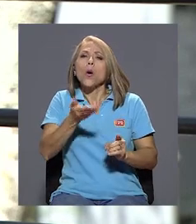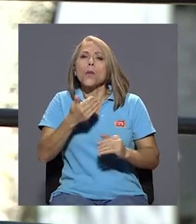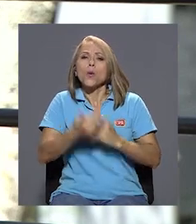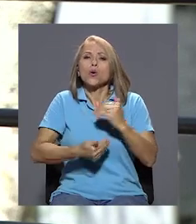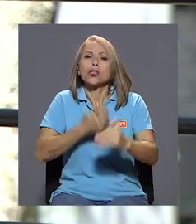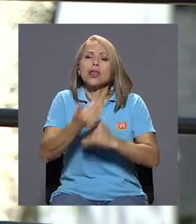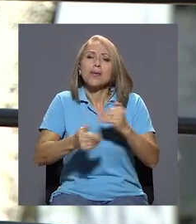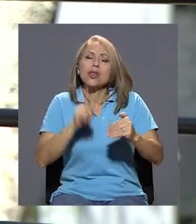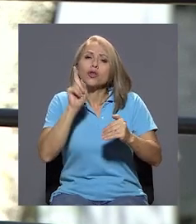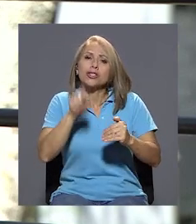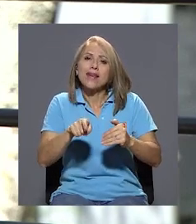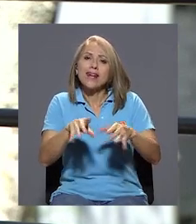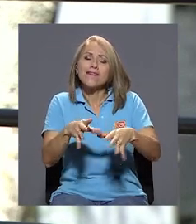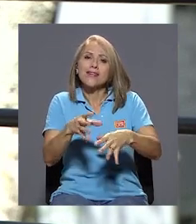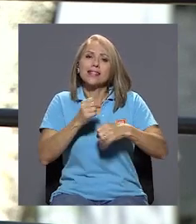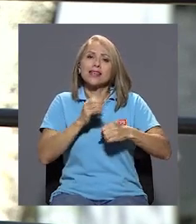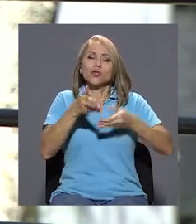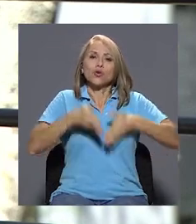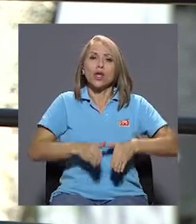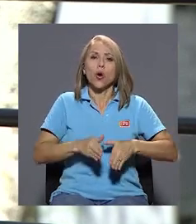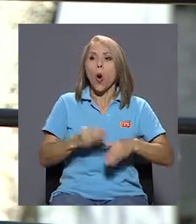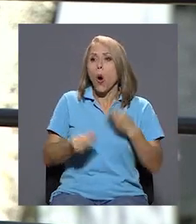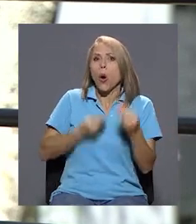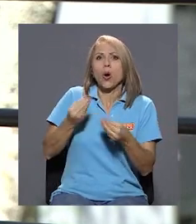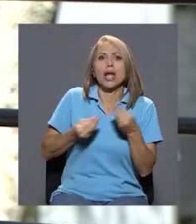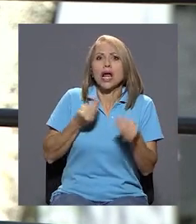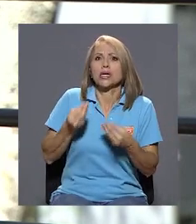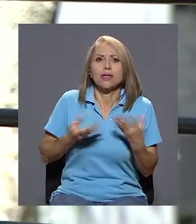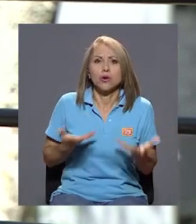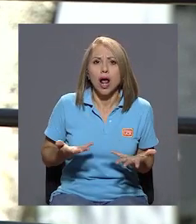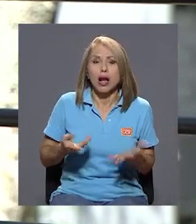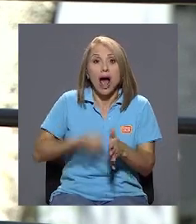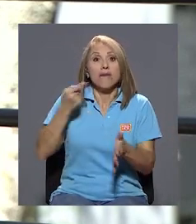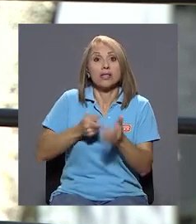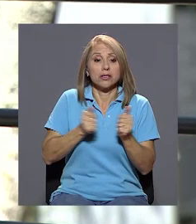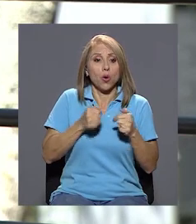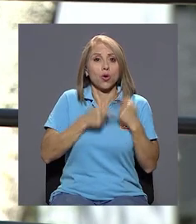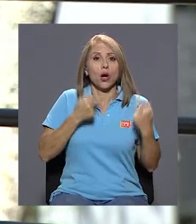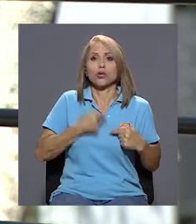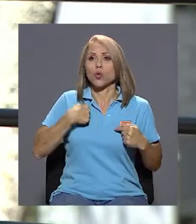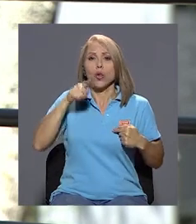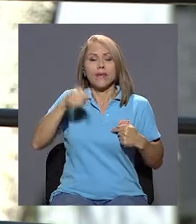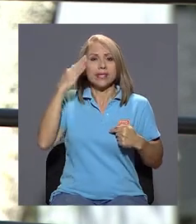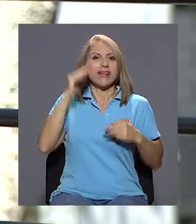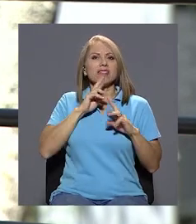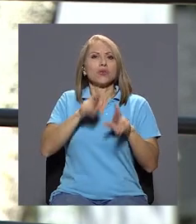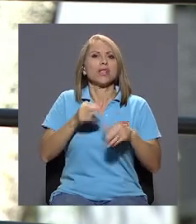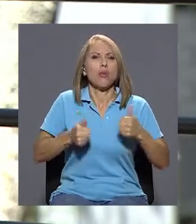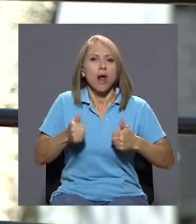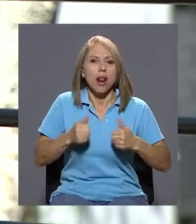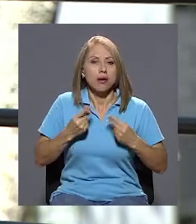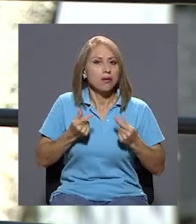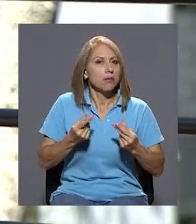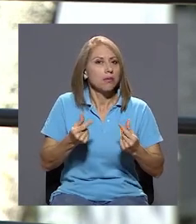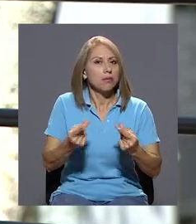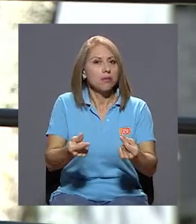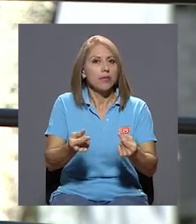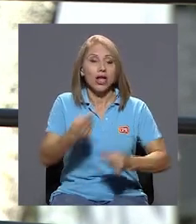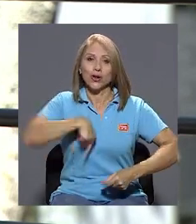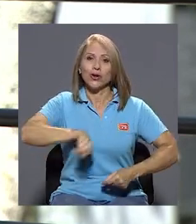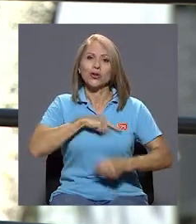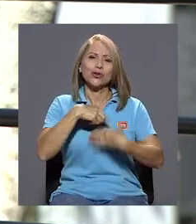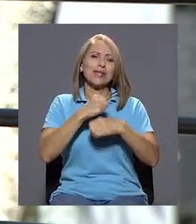veces hay que reaccionar en cuestiones de segundos, ¿verdad? Con eso el corazón es así. Entonces nosotros, dentro de las actividades que más realizamos son